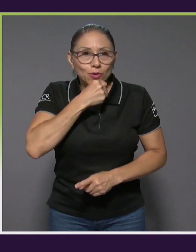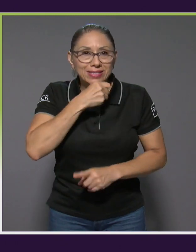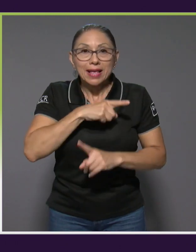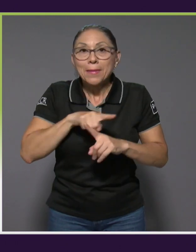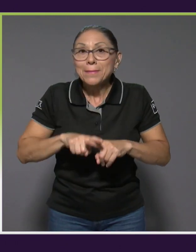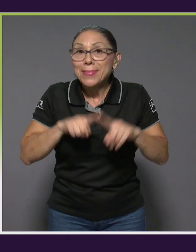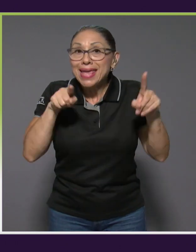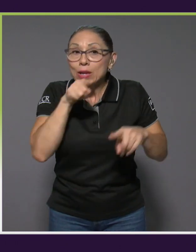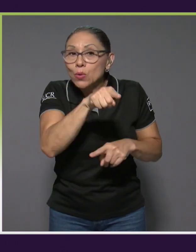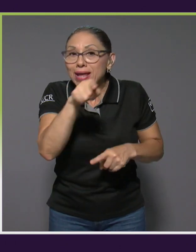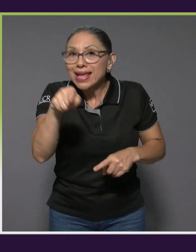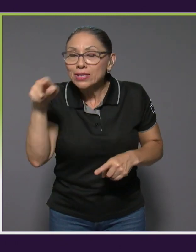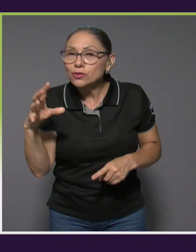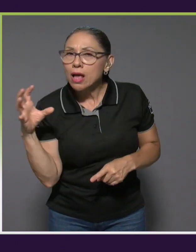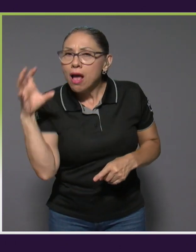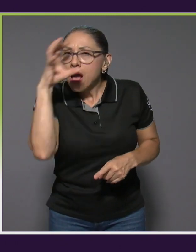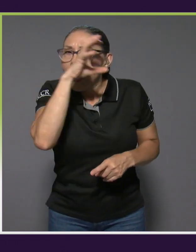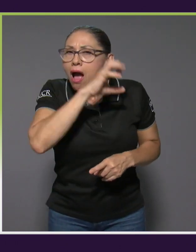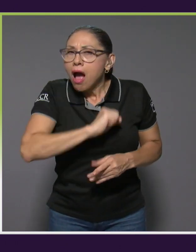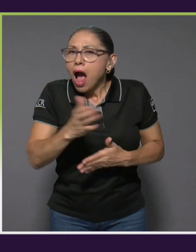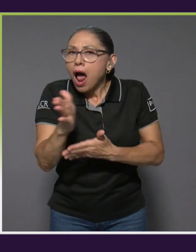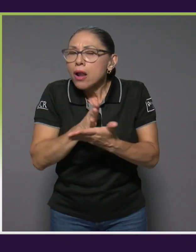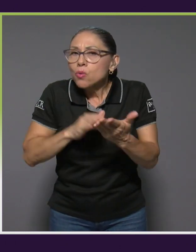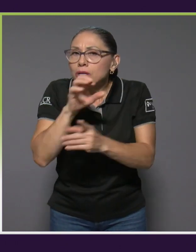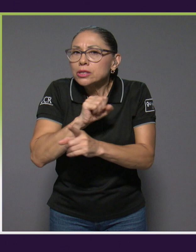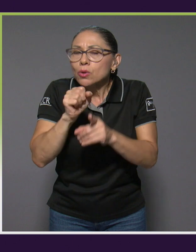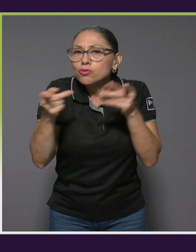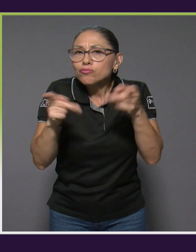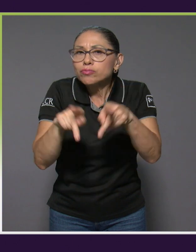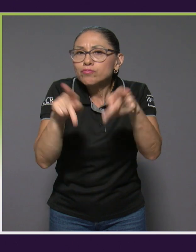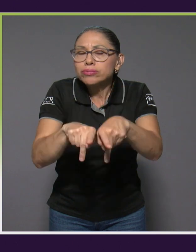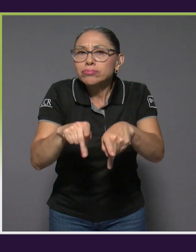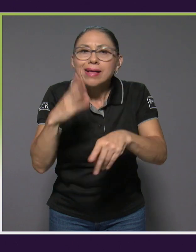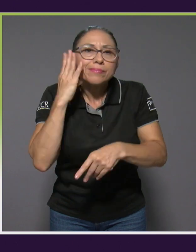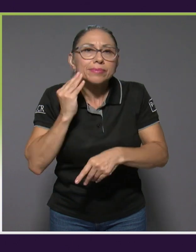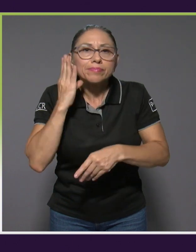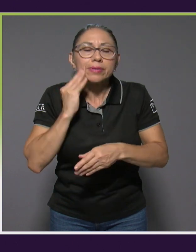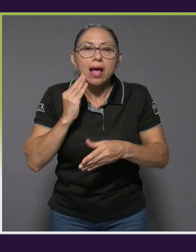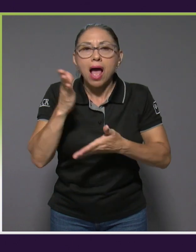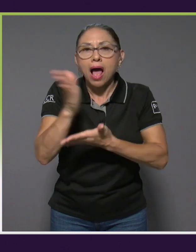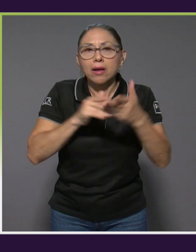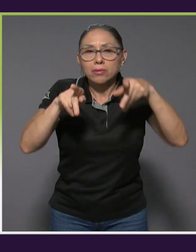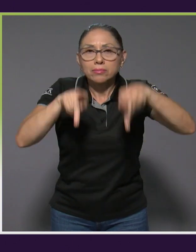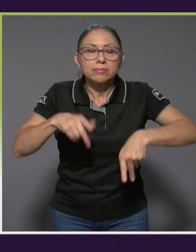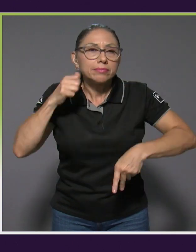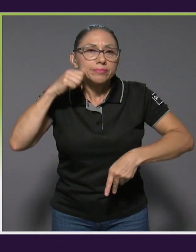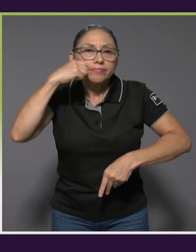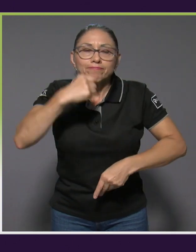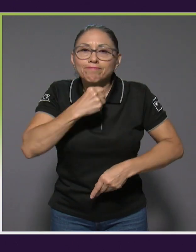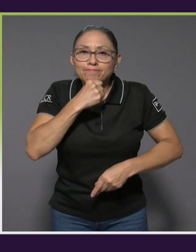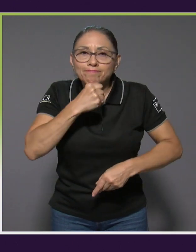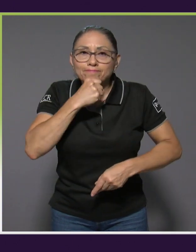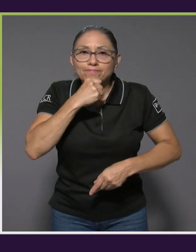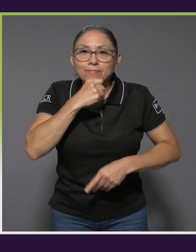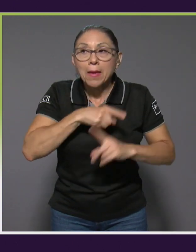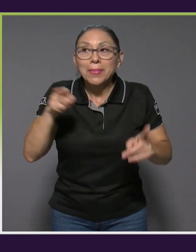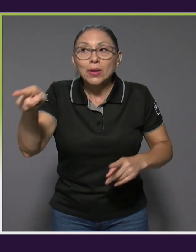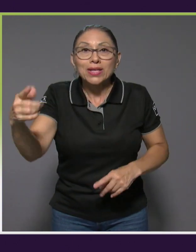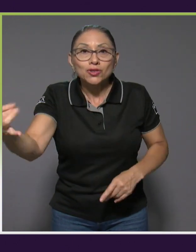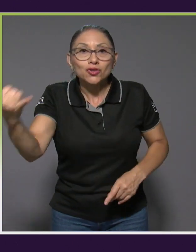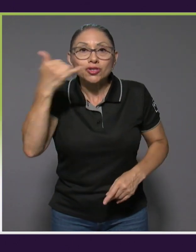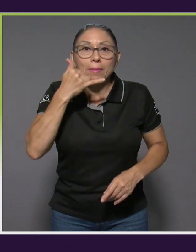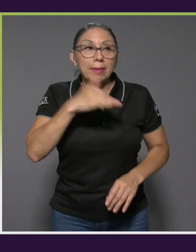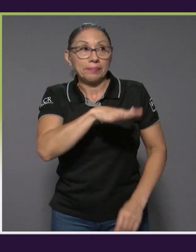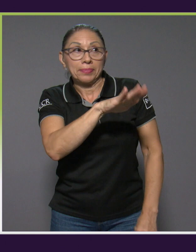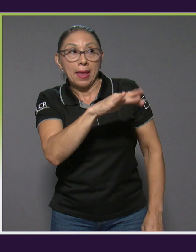personas que se han enterado de situaciones que están viviendo, que está viviendo algún adulto mayor, pero llaman y nos dicen, mire, yo lo llamo